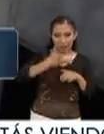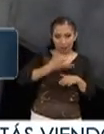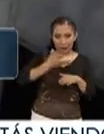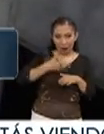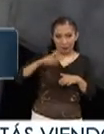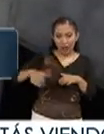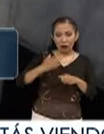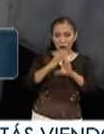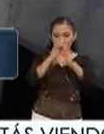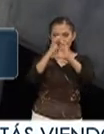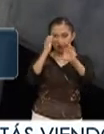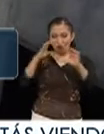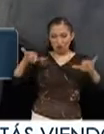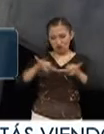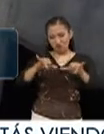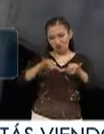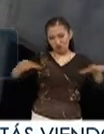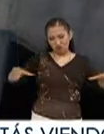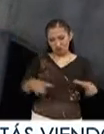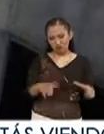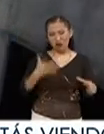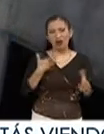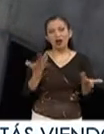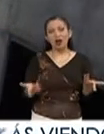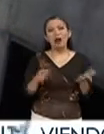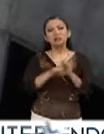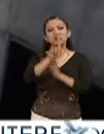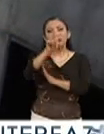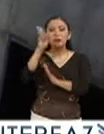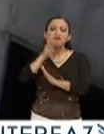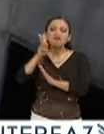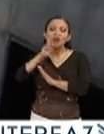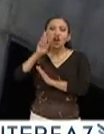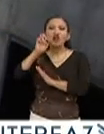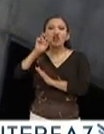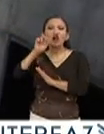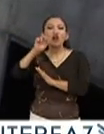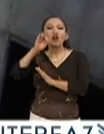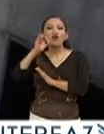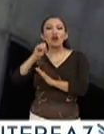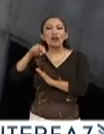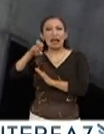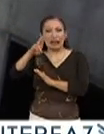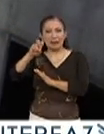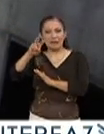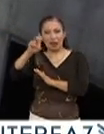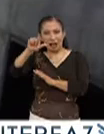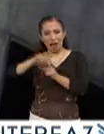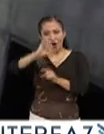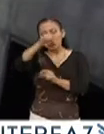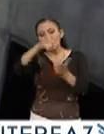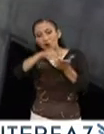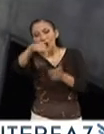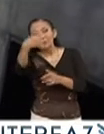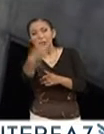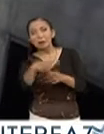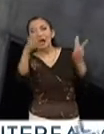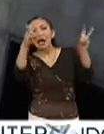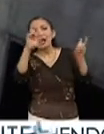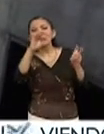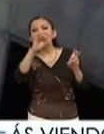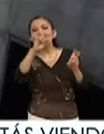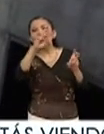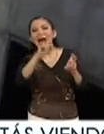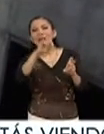tenemos vehículos a escala, donde tenemos un módulo, los experimentos de Rodolfo Neri Vela. Contamos con otro lugar que se llama la Esfera